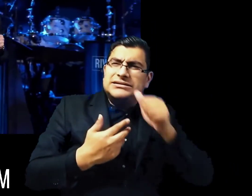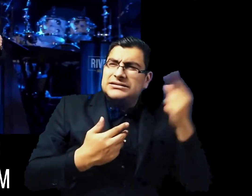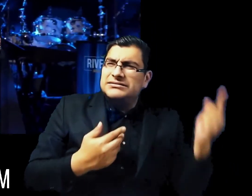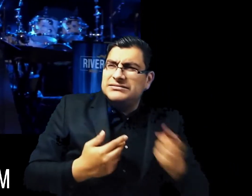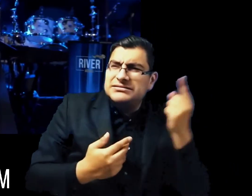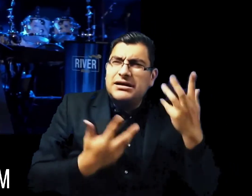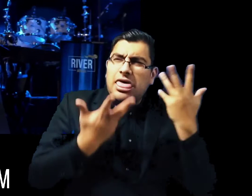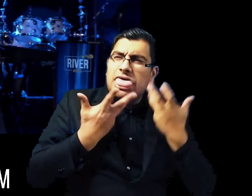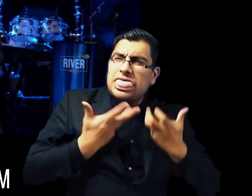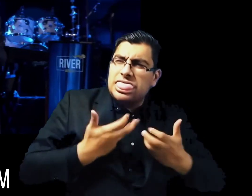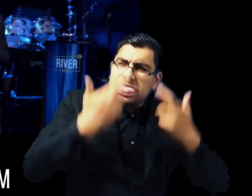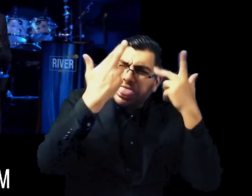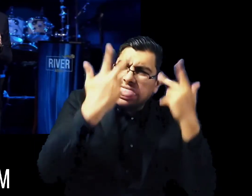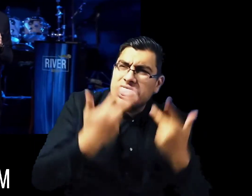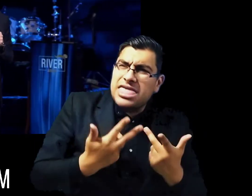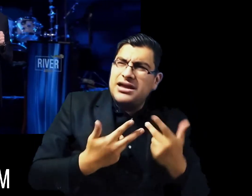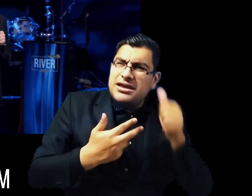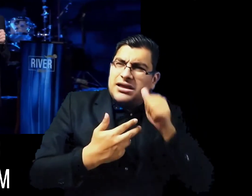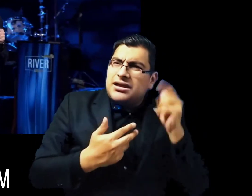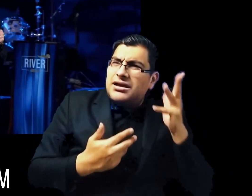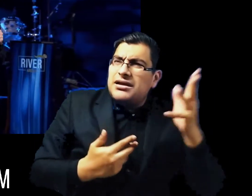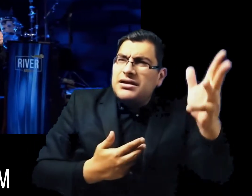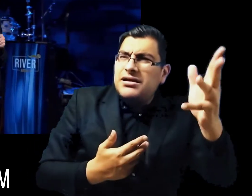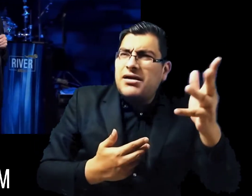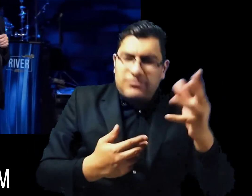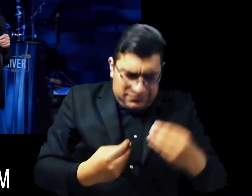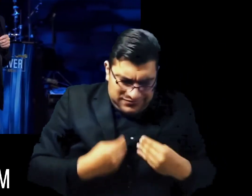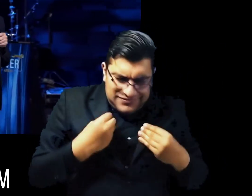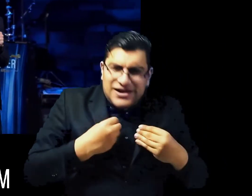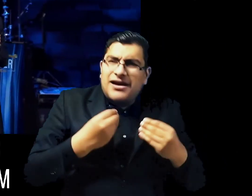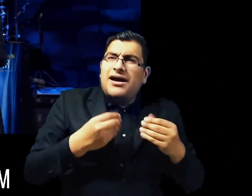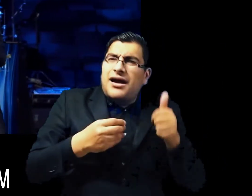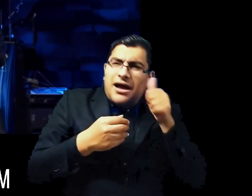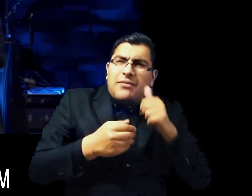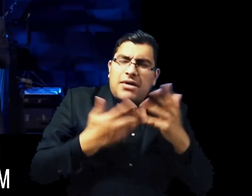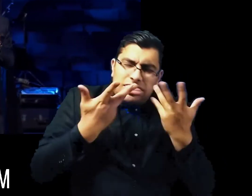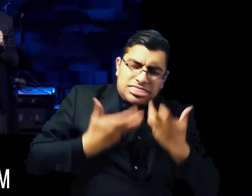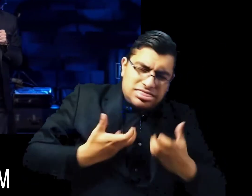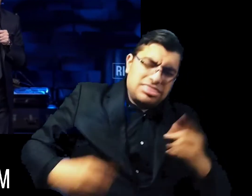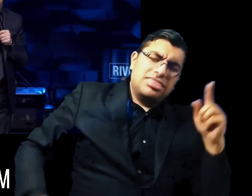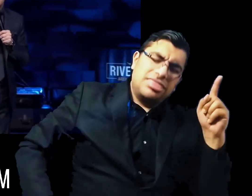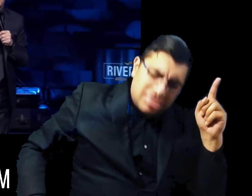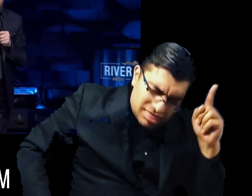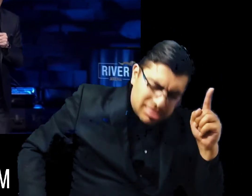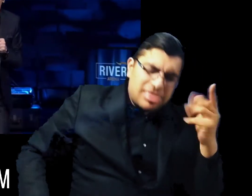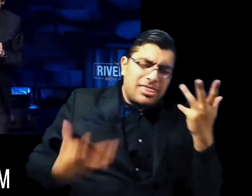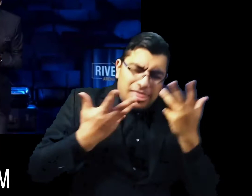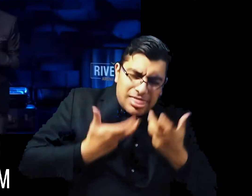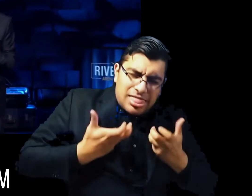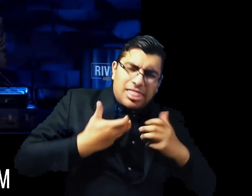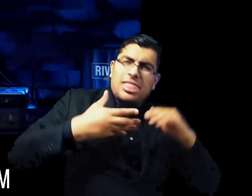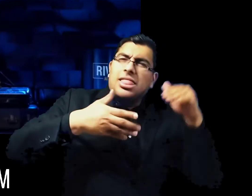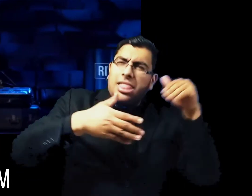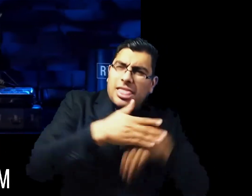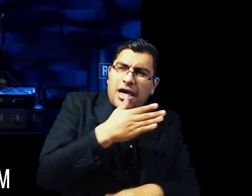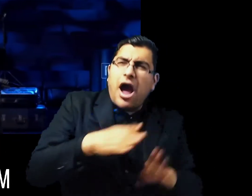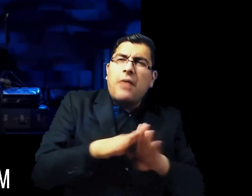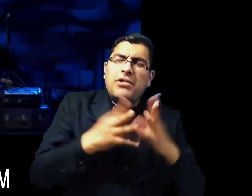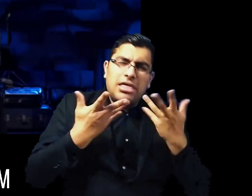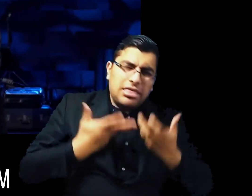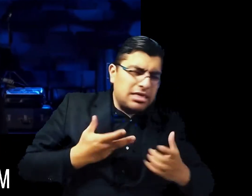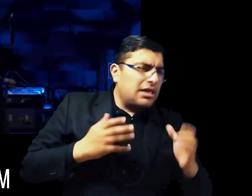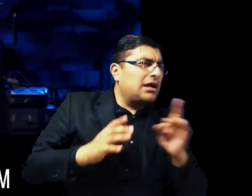eternamente miserables. Hubiesen vivido para siempre arruinados por la culpa, para siempre